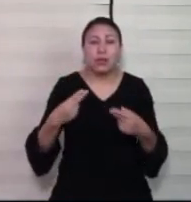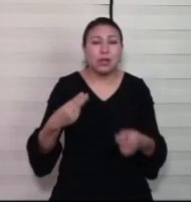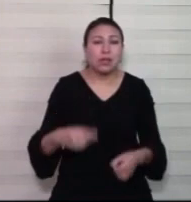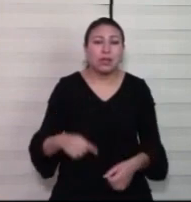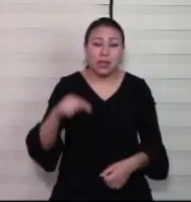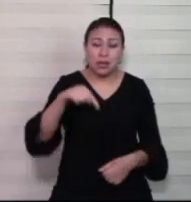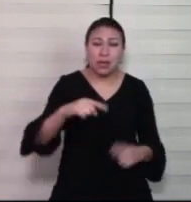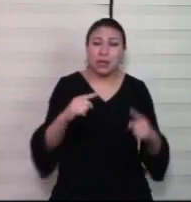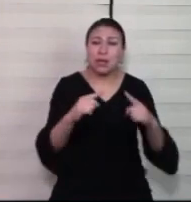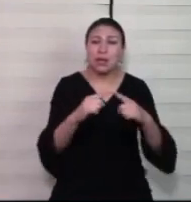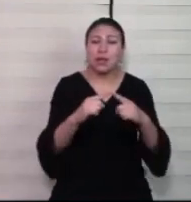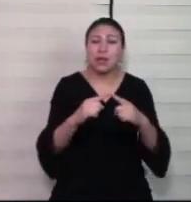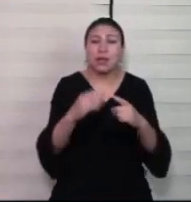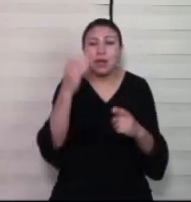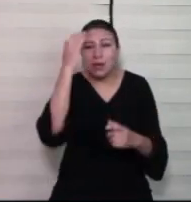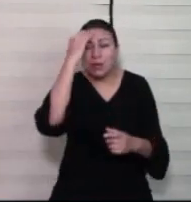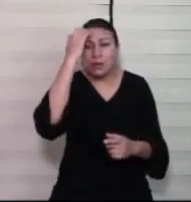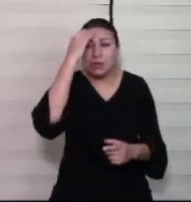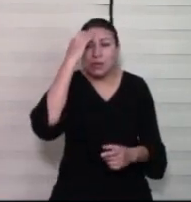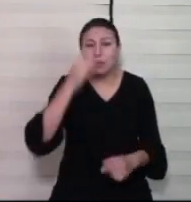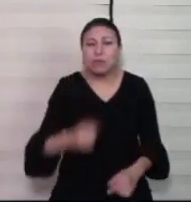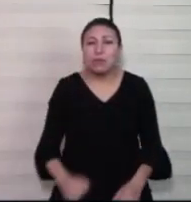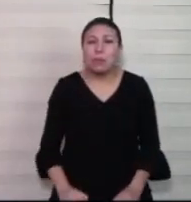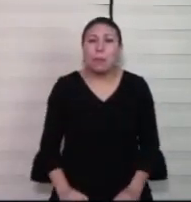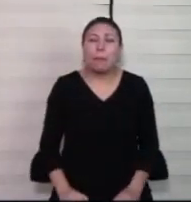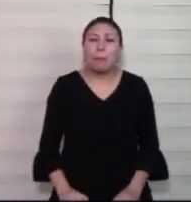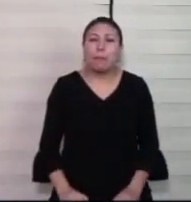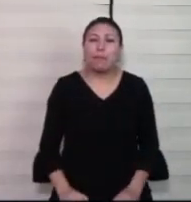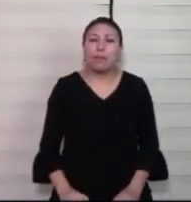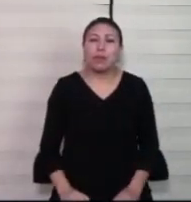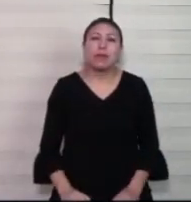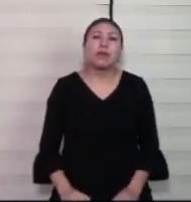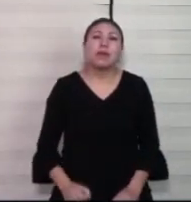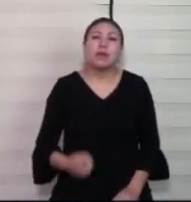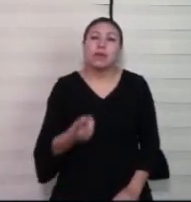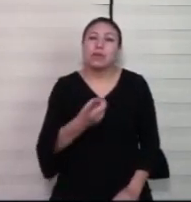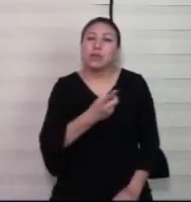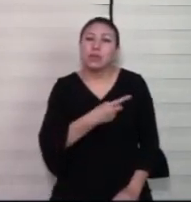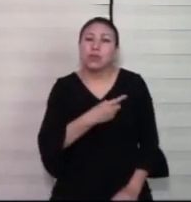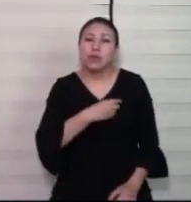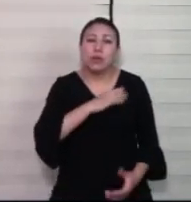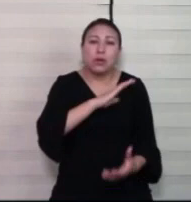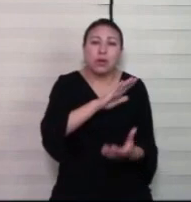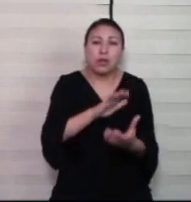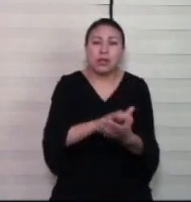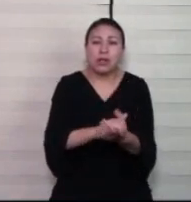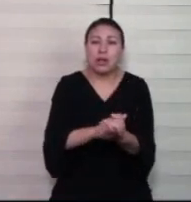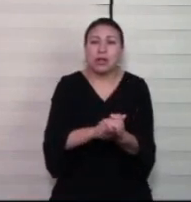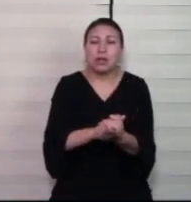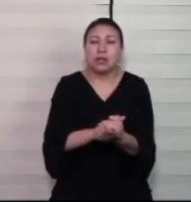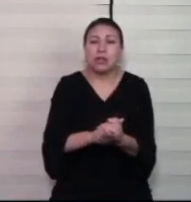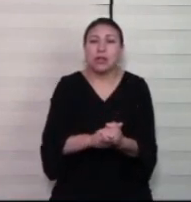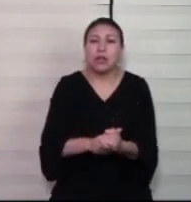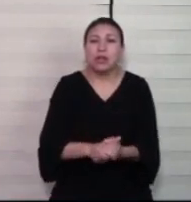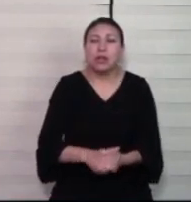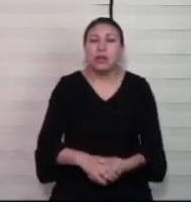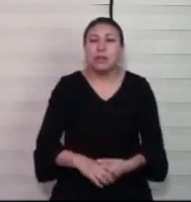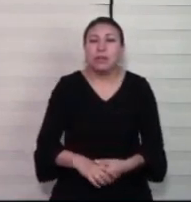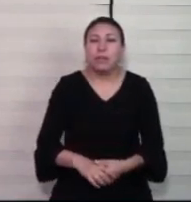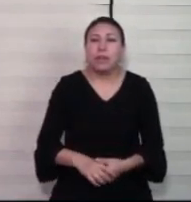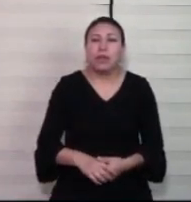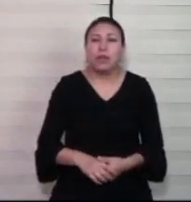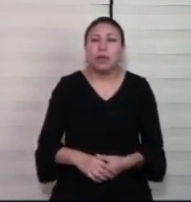Que lo que están haciendo es simplemente tener la boda civil. Porque no pueden invitar a más de 12, 15